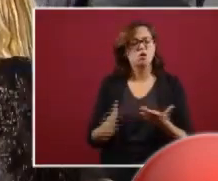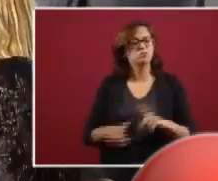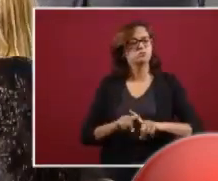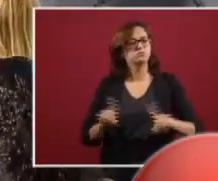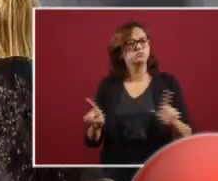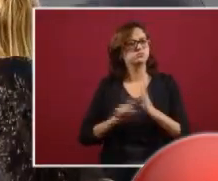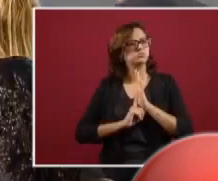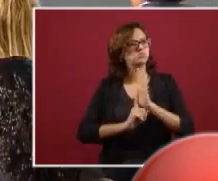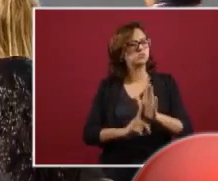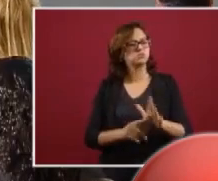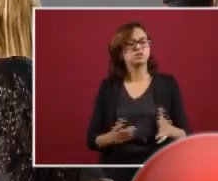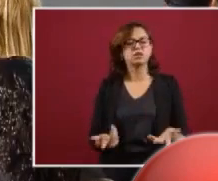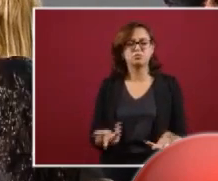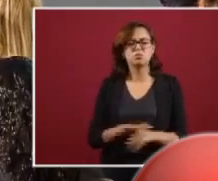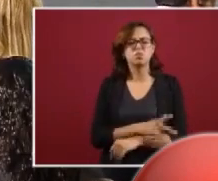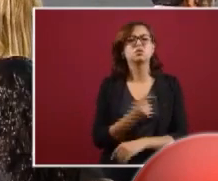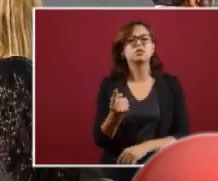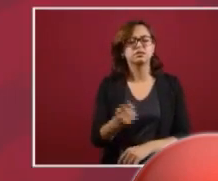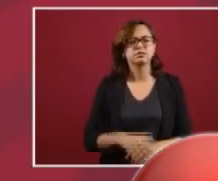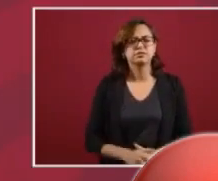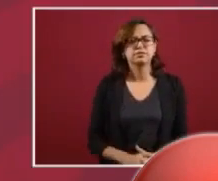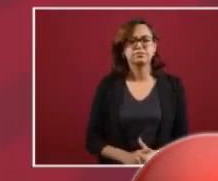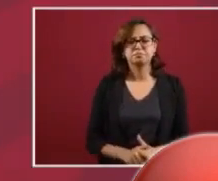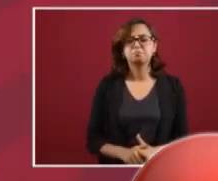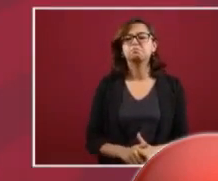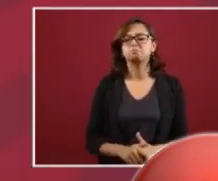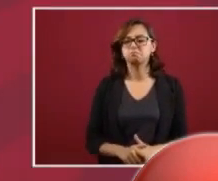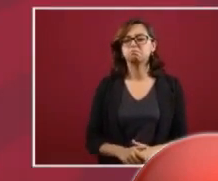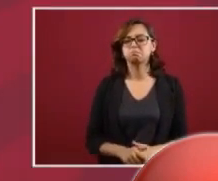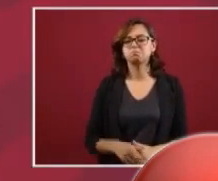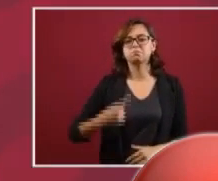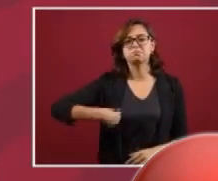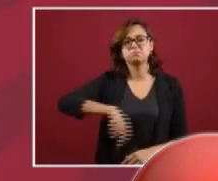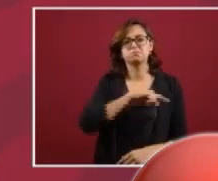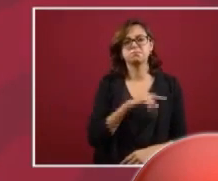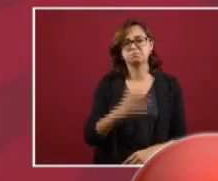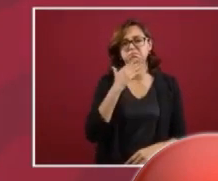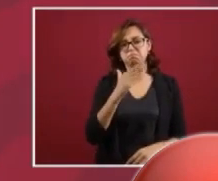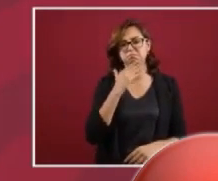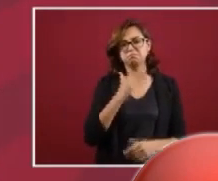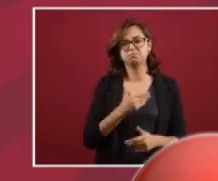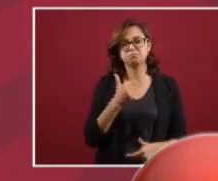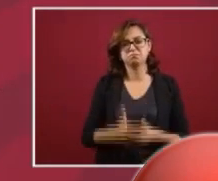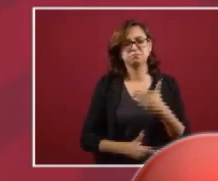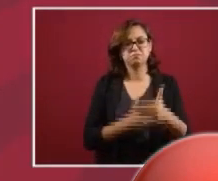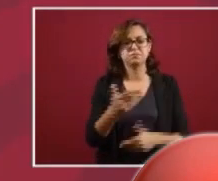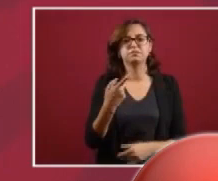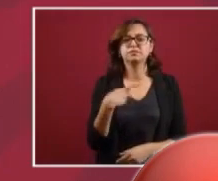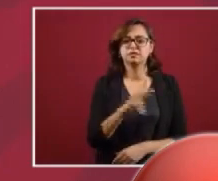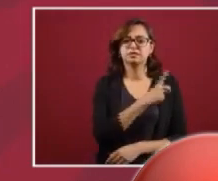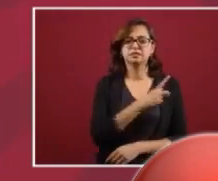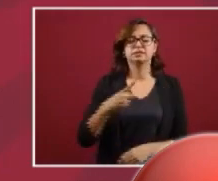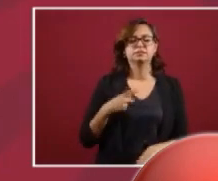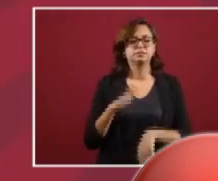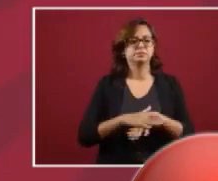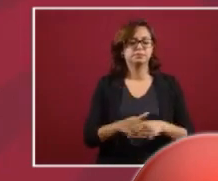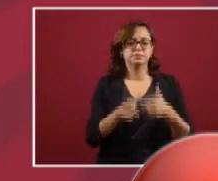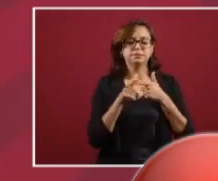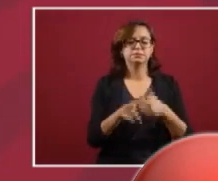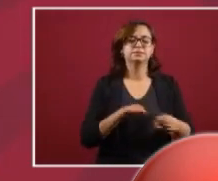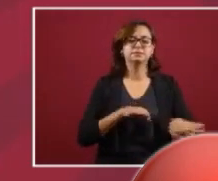vamos bien vamos bien este pero tenemos que seguir trabajando